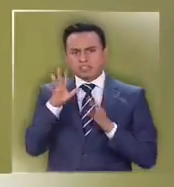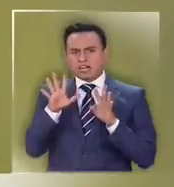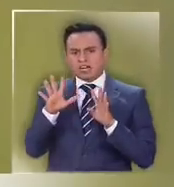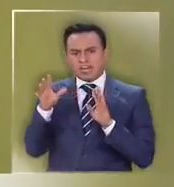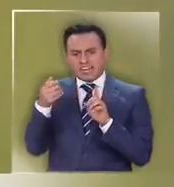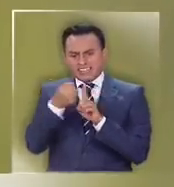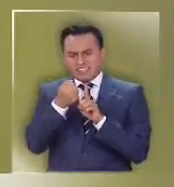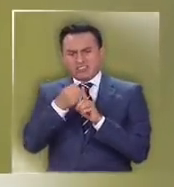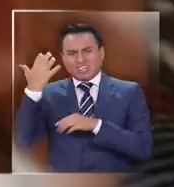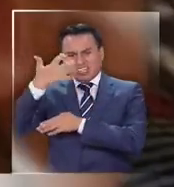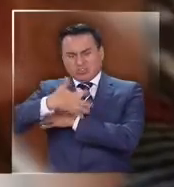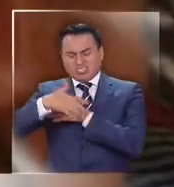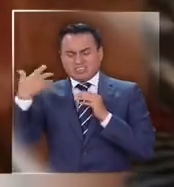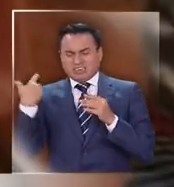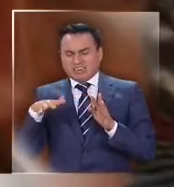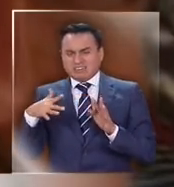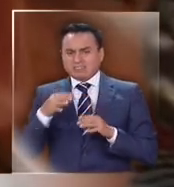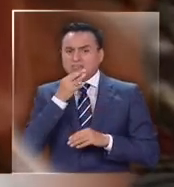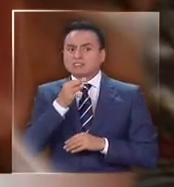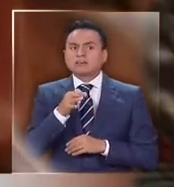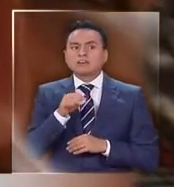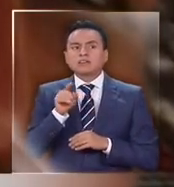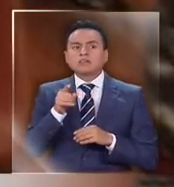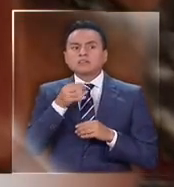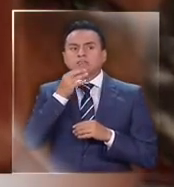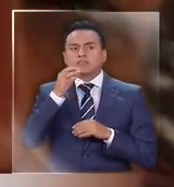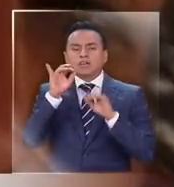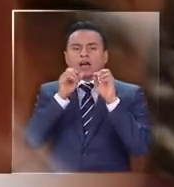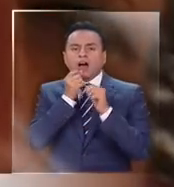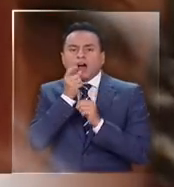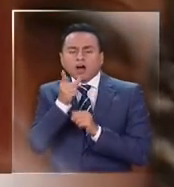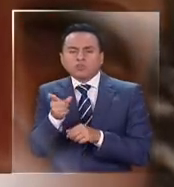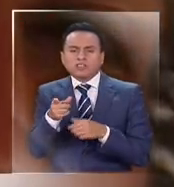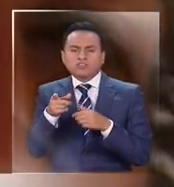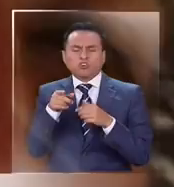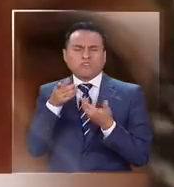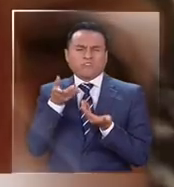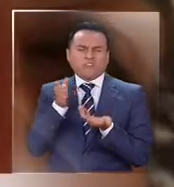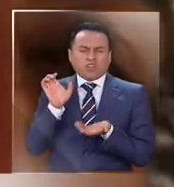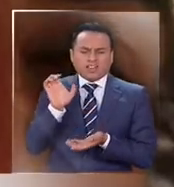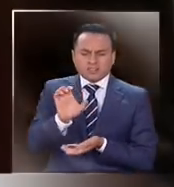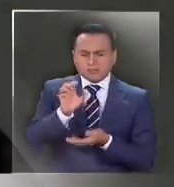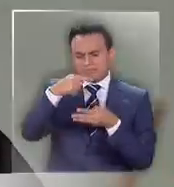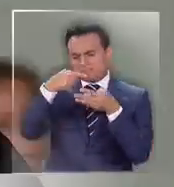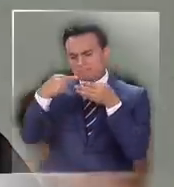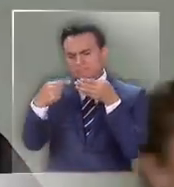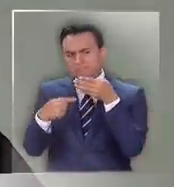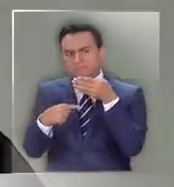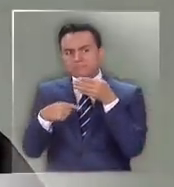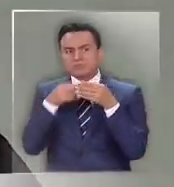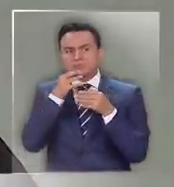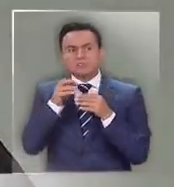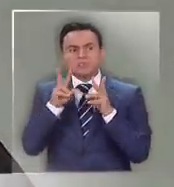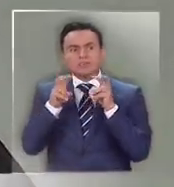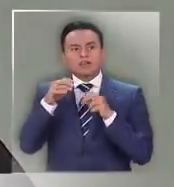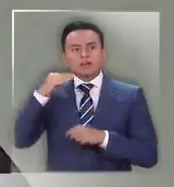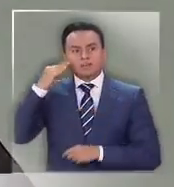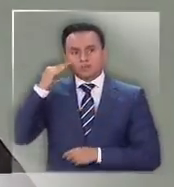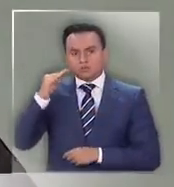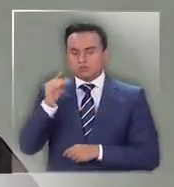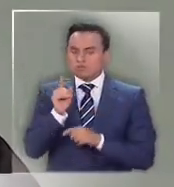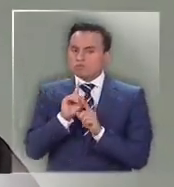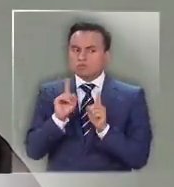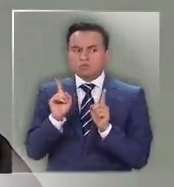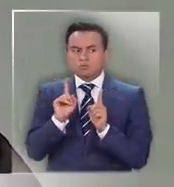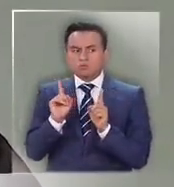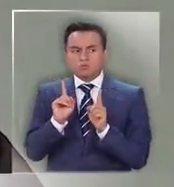la cárcel de Quillota. ¿No se refiere a estas acusaciones de violación, estos detalles que... Las acusaciones que presenta la menor, no.